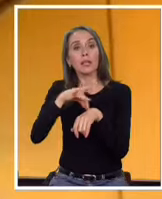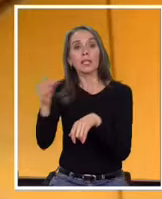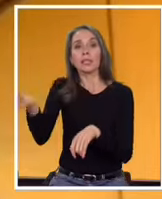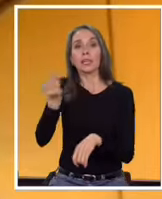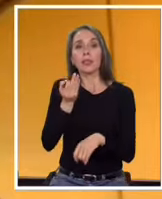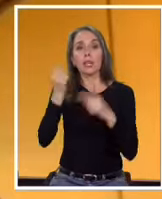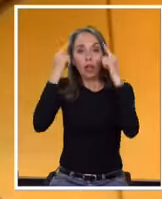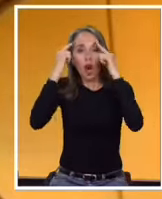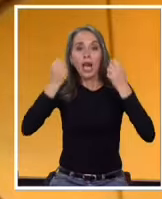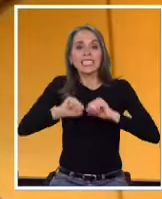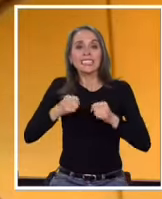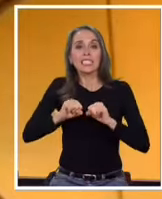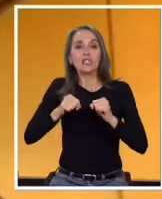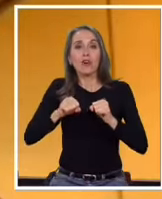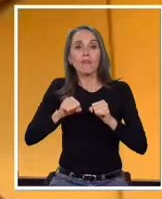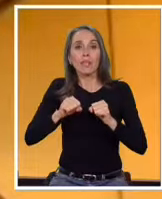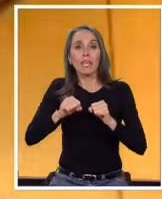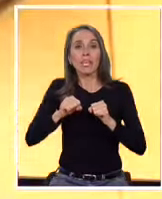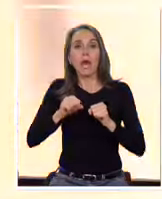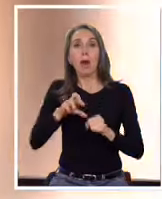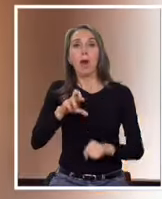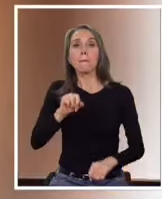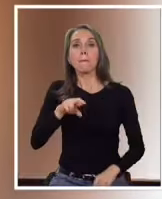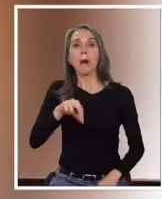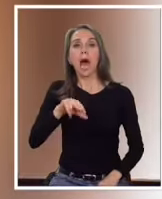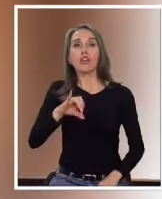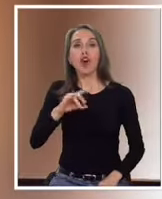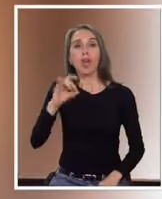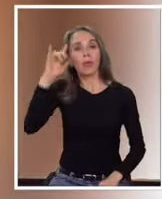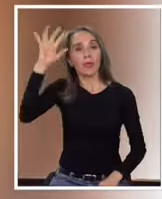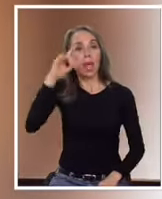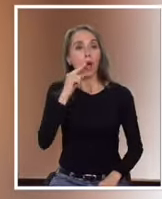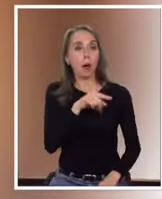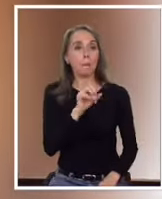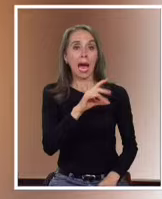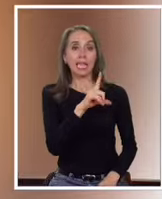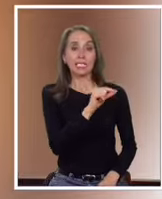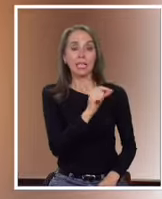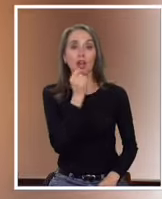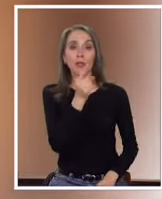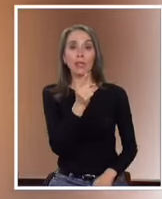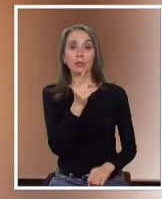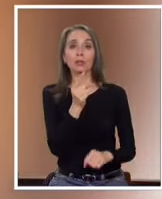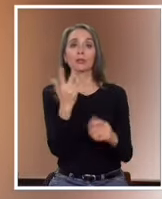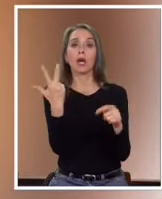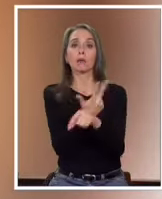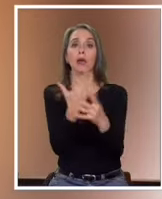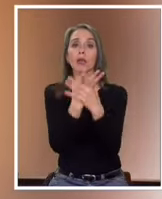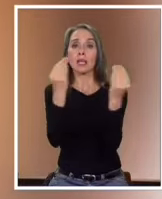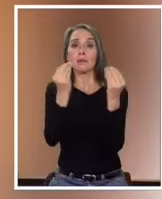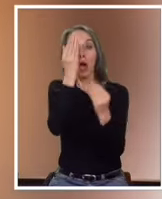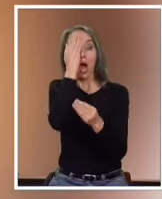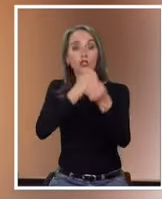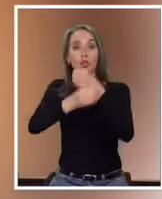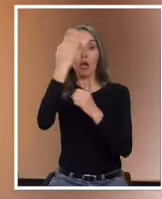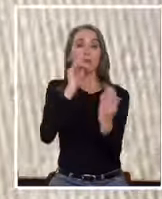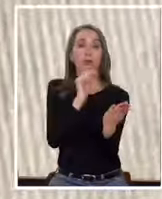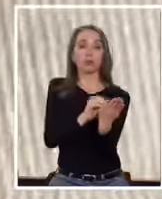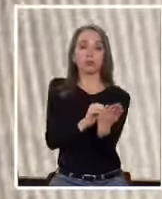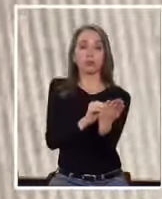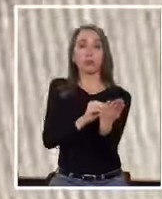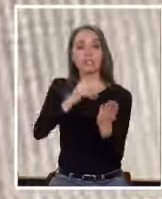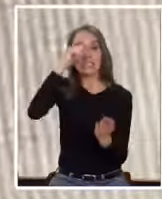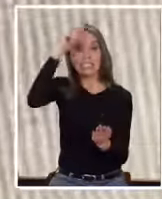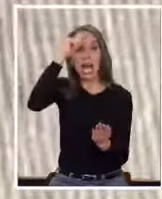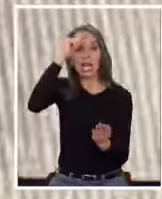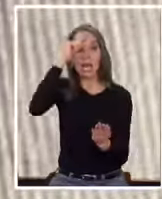es esquizofrenia paranoide. Marcelo González tenía una denuncia por presunta desgracia de agosto del año pasado, interpuesta en